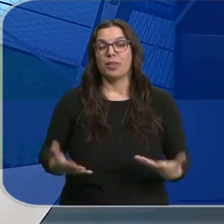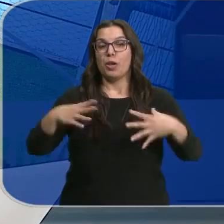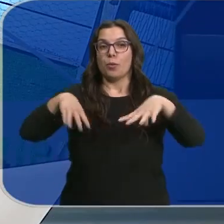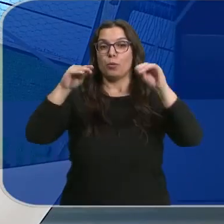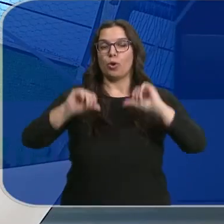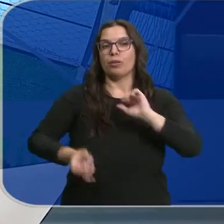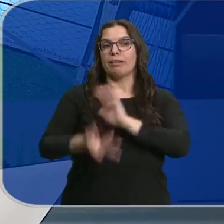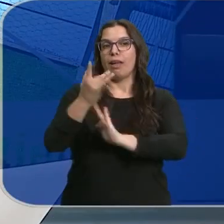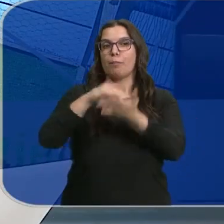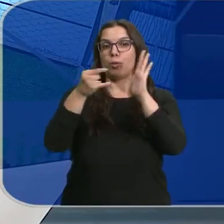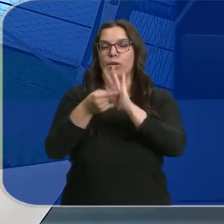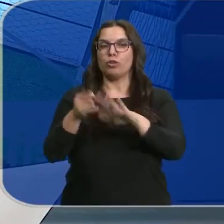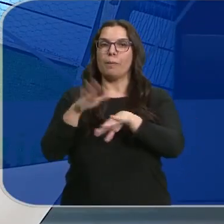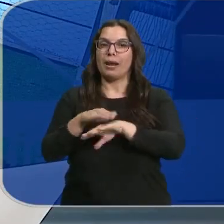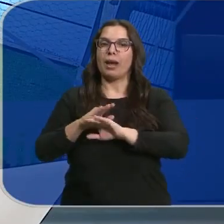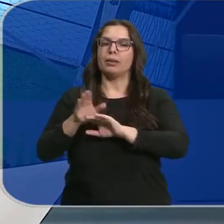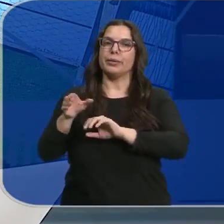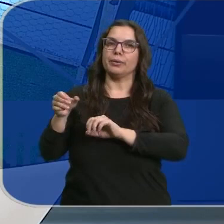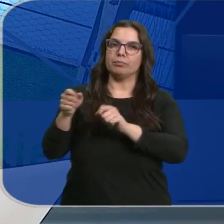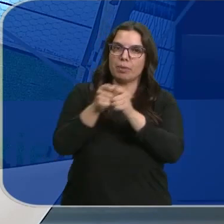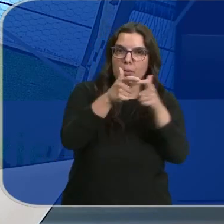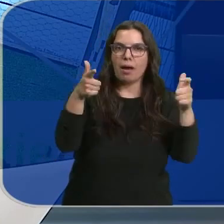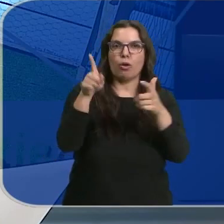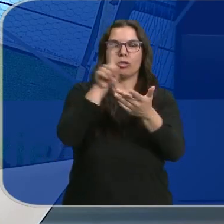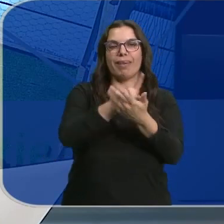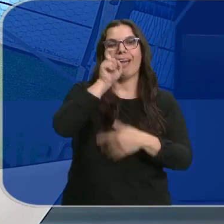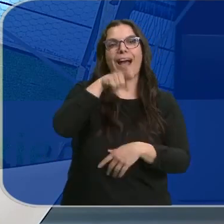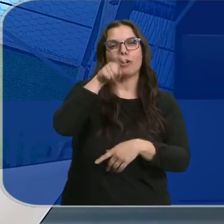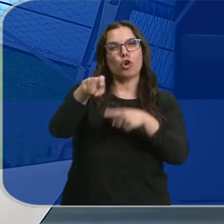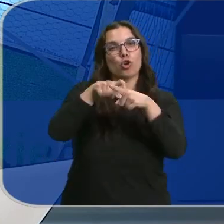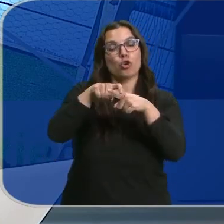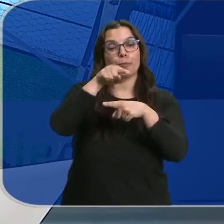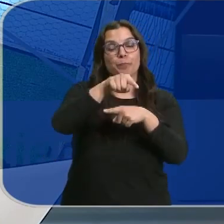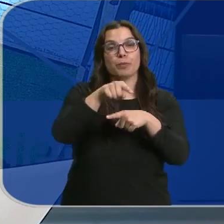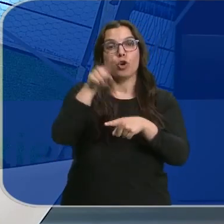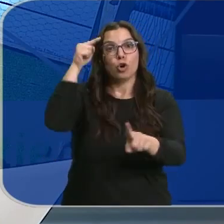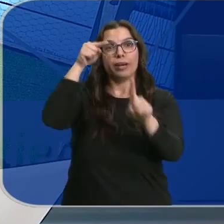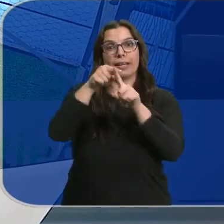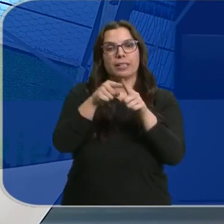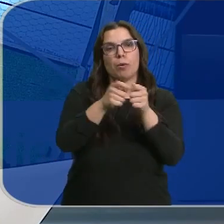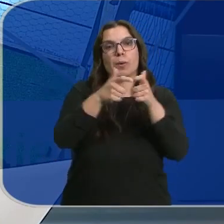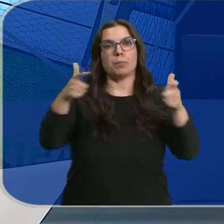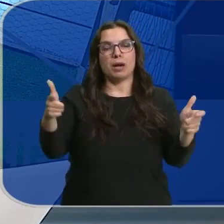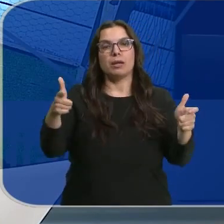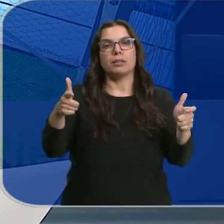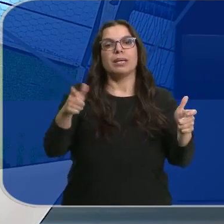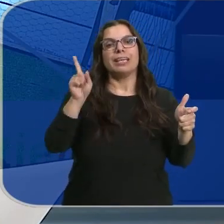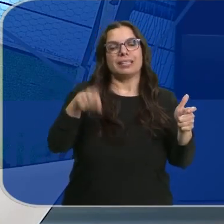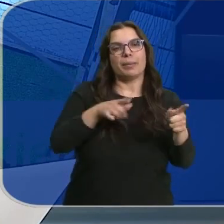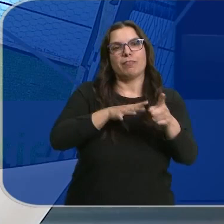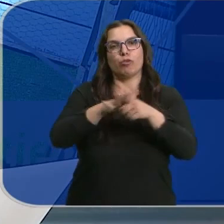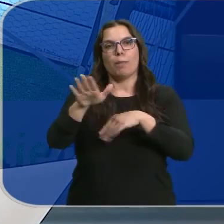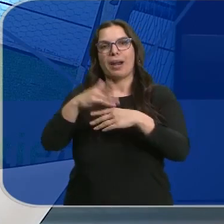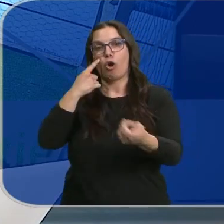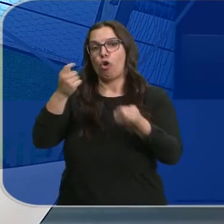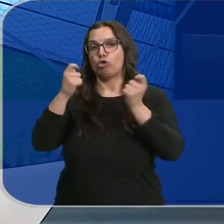Burgos ha lanzado un proyecto de reintroducción del halcón peregrino en el municipio. El objetivo es recuperar la población de esta especie y contribuir